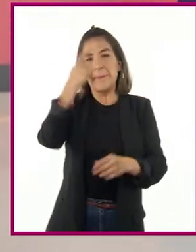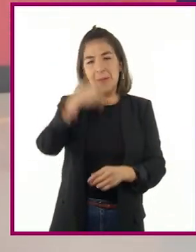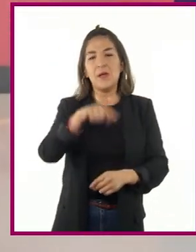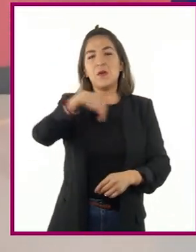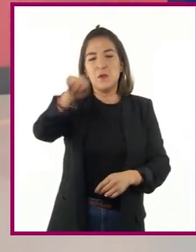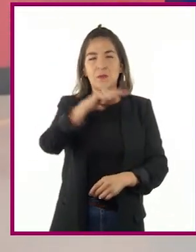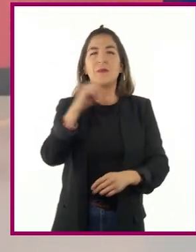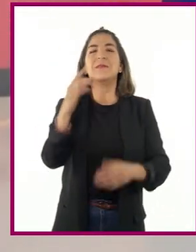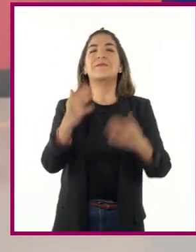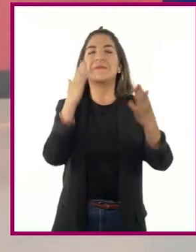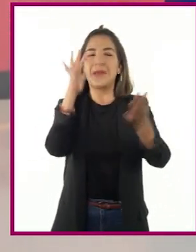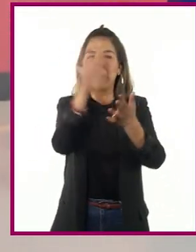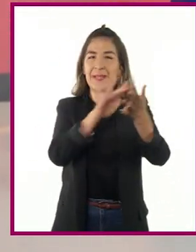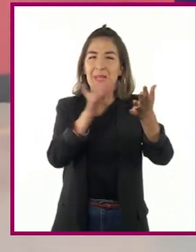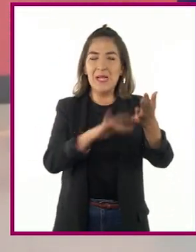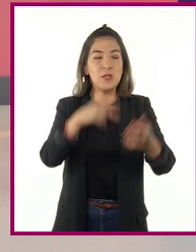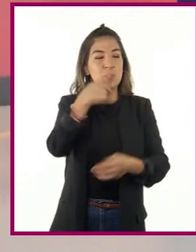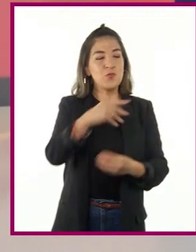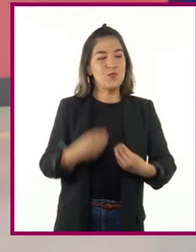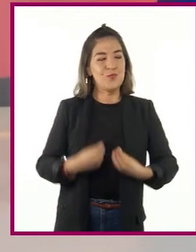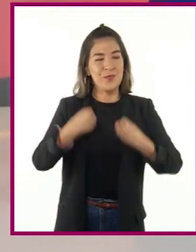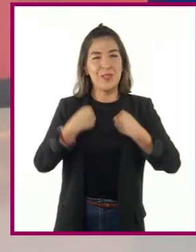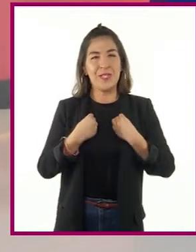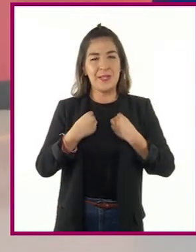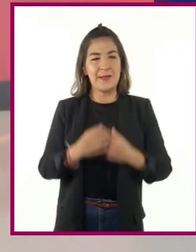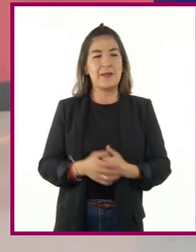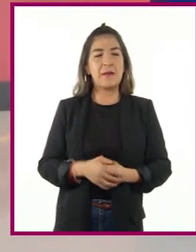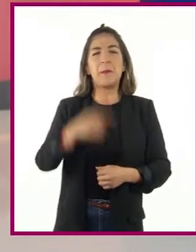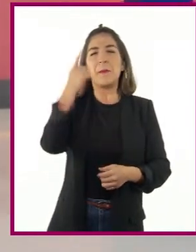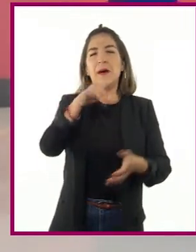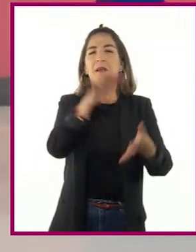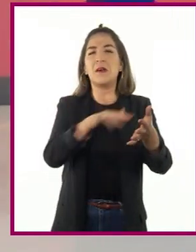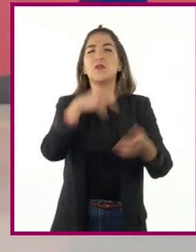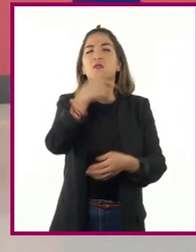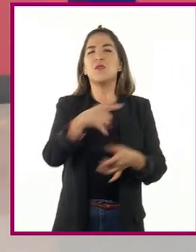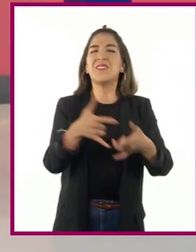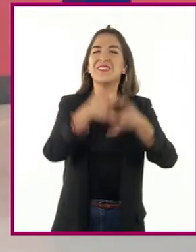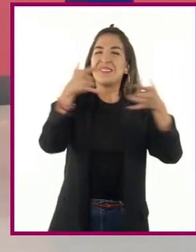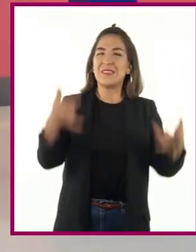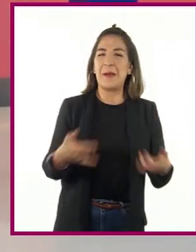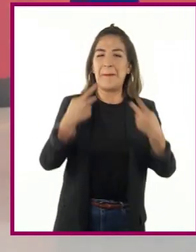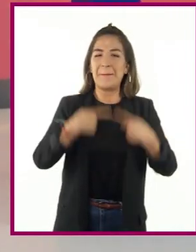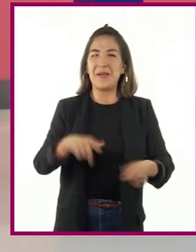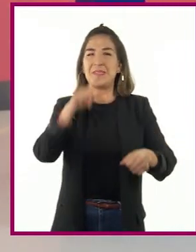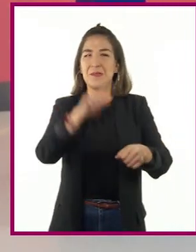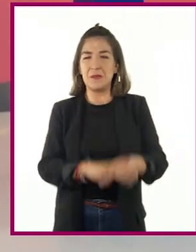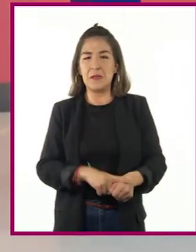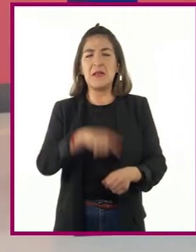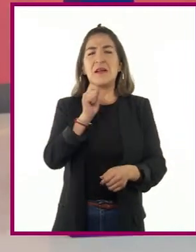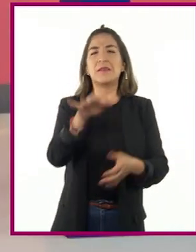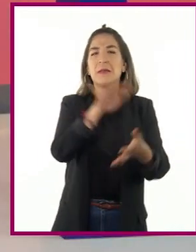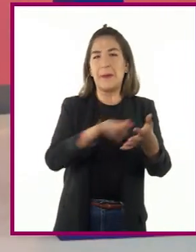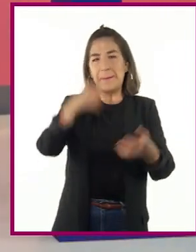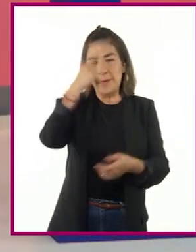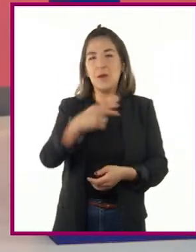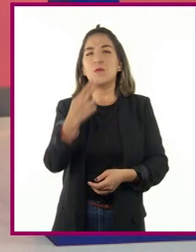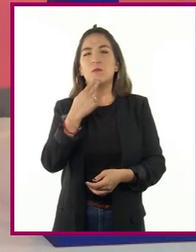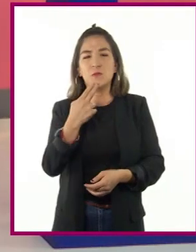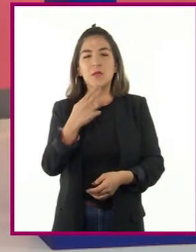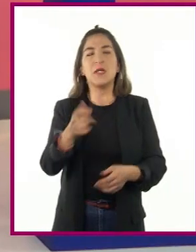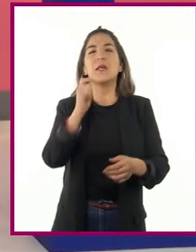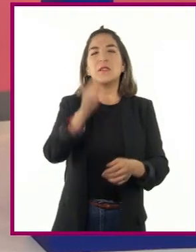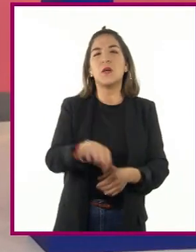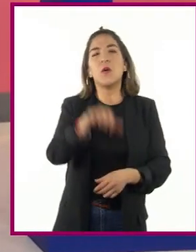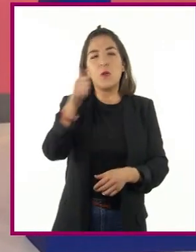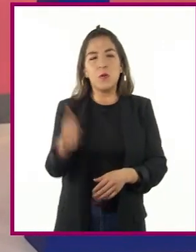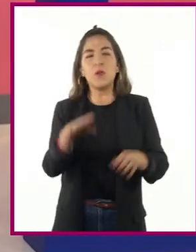leamos vidas propias y con esto nos referimos a leer autobiografías. La lectura de este tipo de textos no solo es muy útil para acercarse a otros